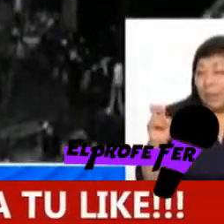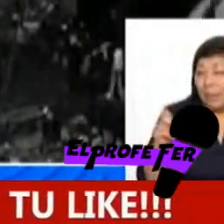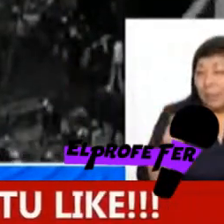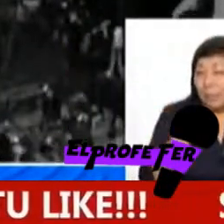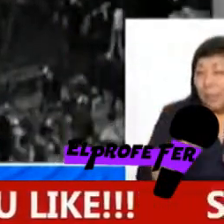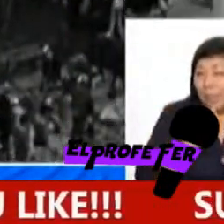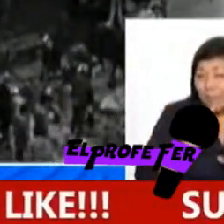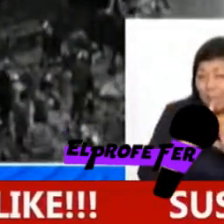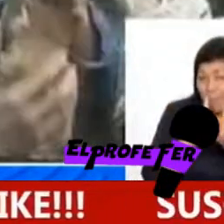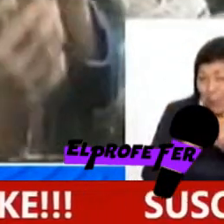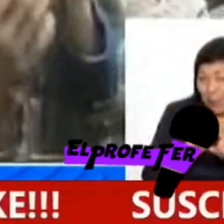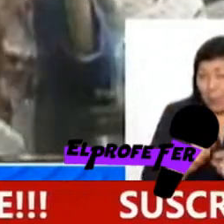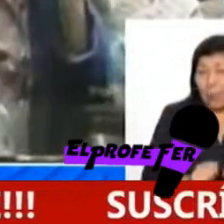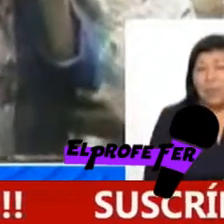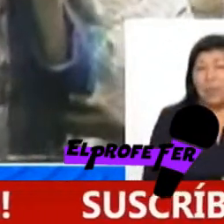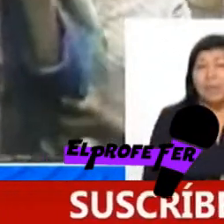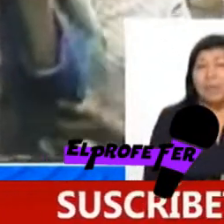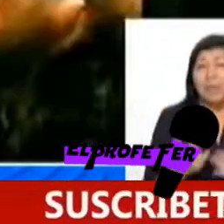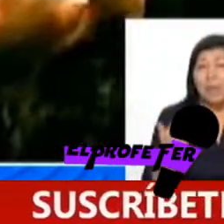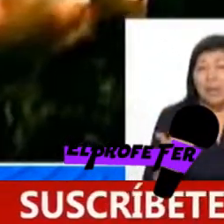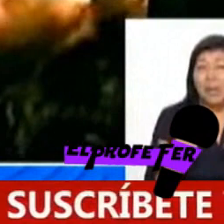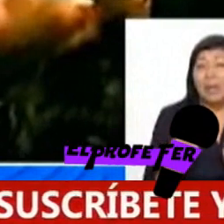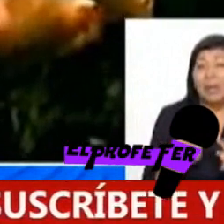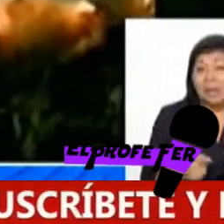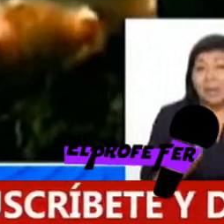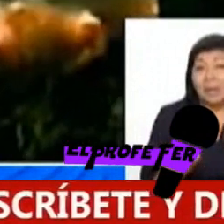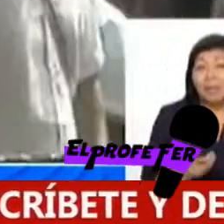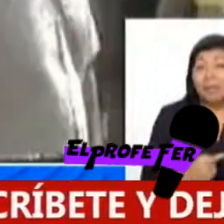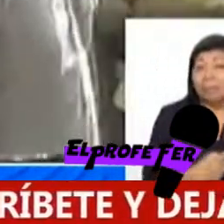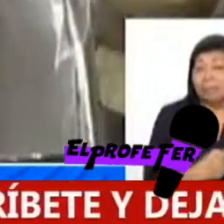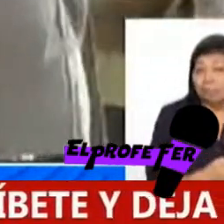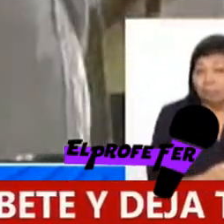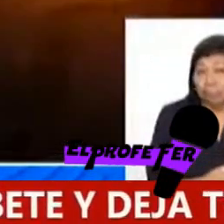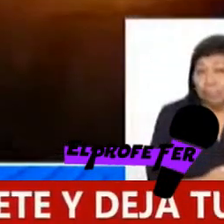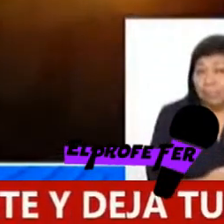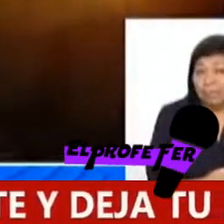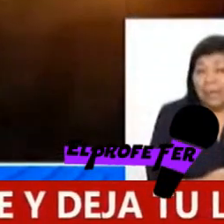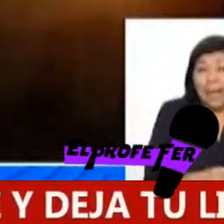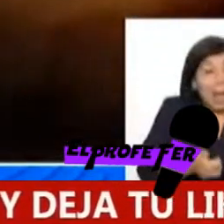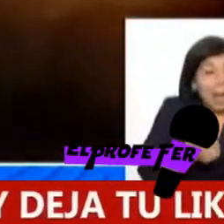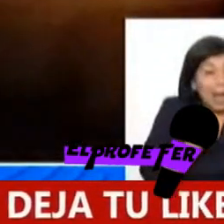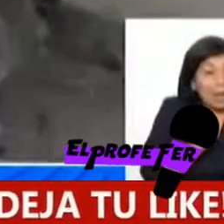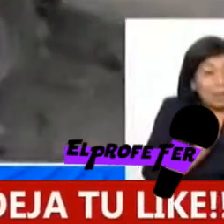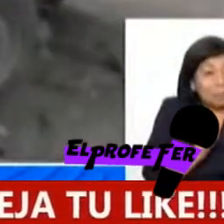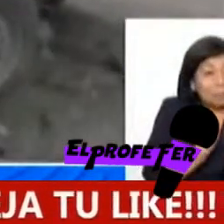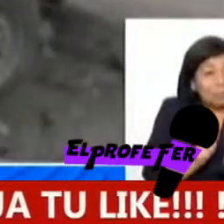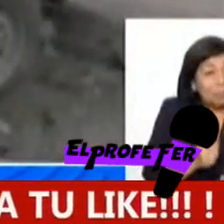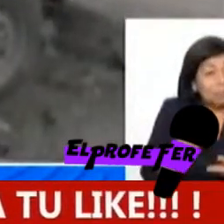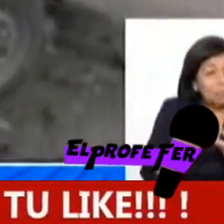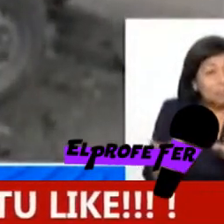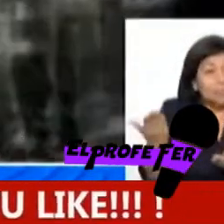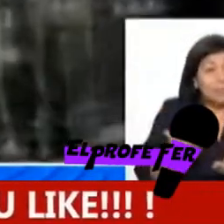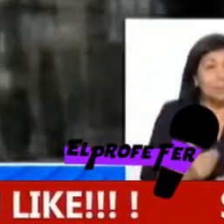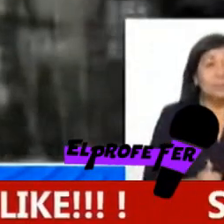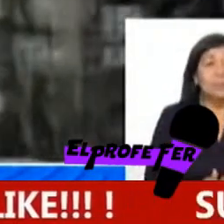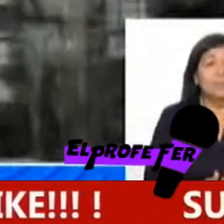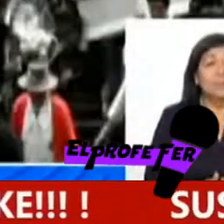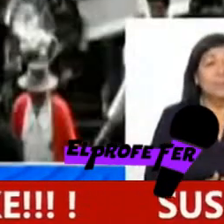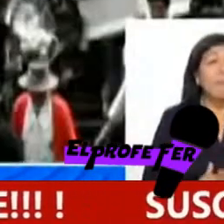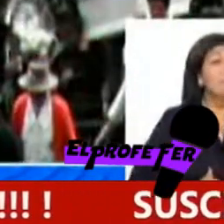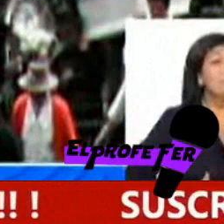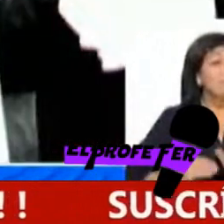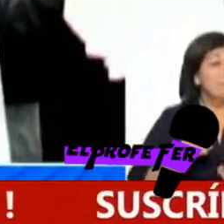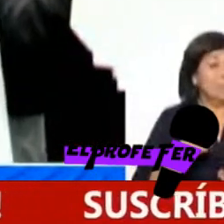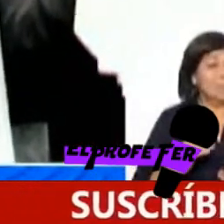que me estás preguntando, justamente coincide con una presentación que tuvimos el día de ayer, una cordial visita de las más